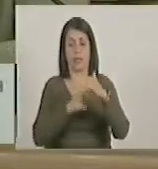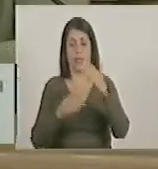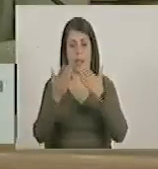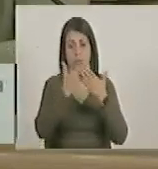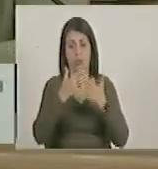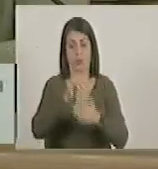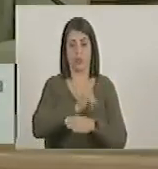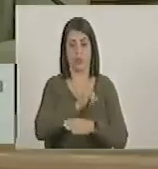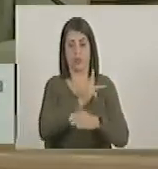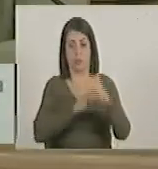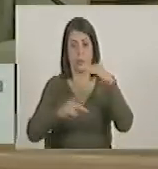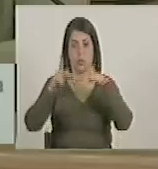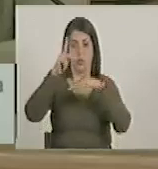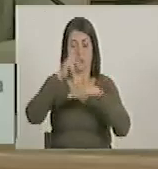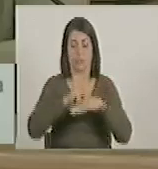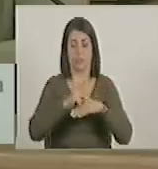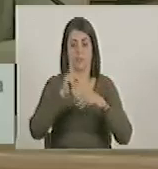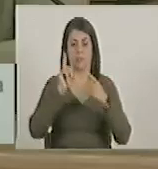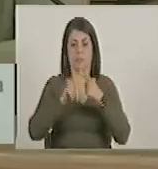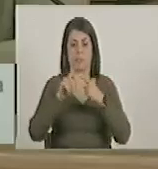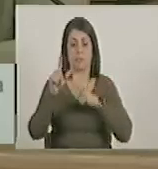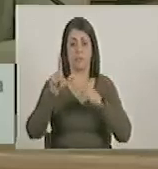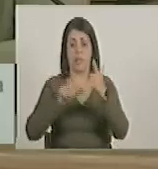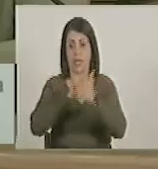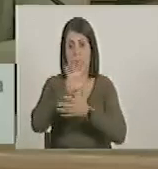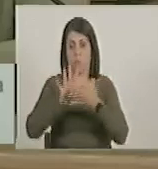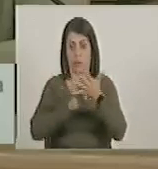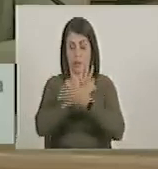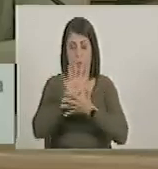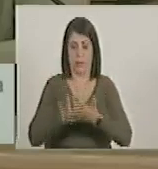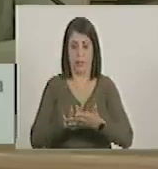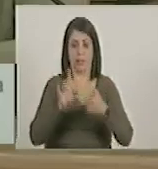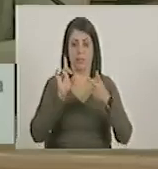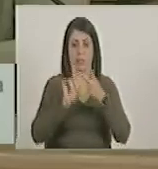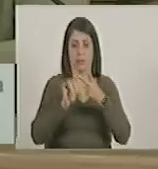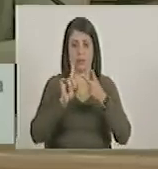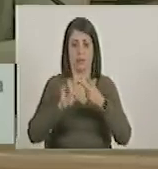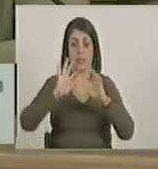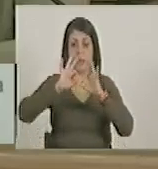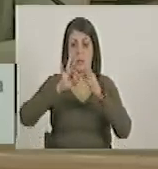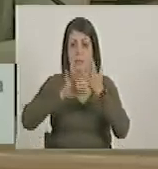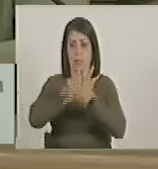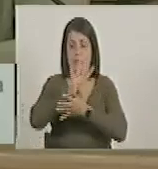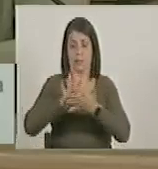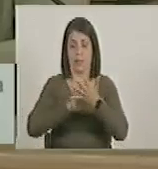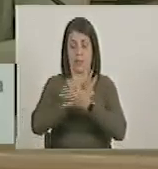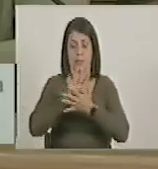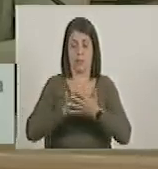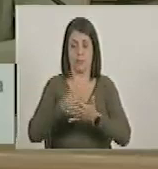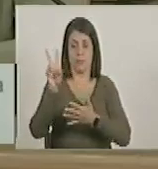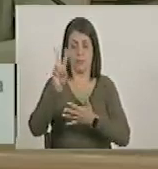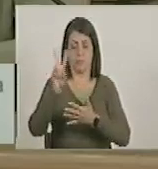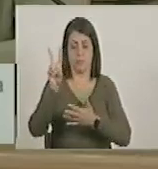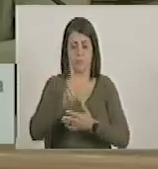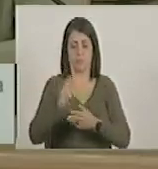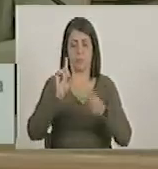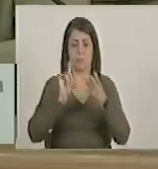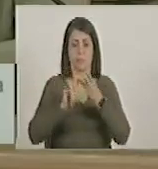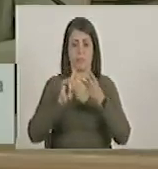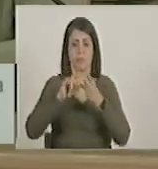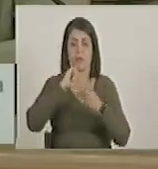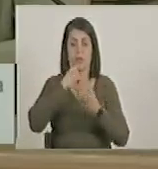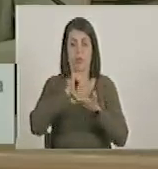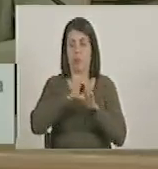posgrado sobre la temática de lengua de señas venezolana, interpretación de lengua de señas venezolana,